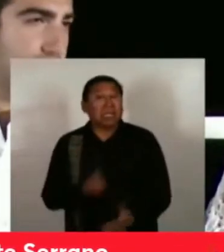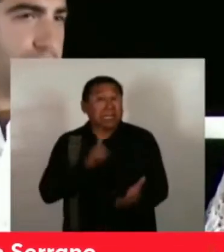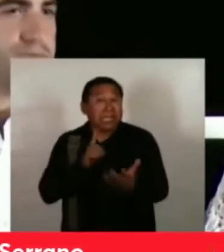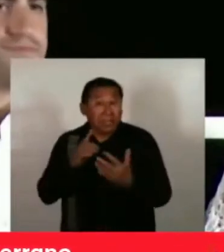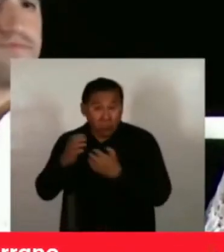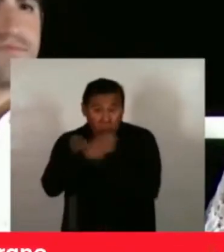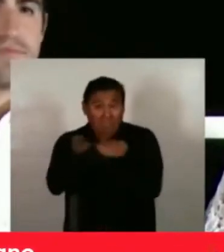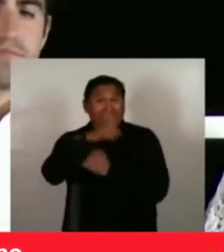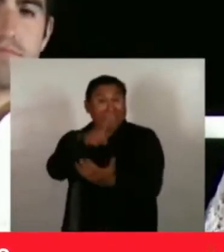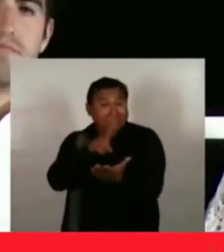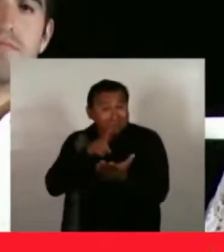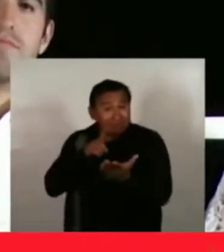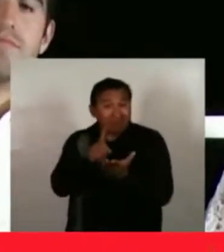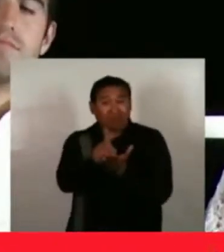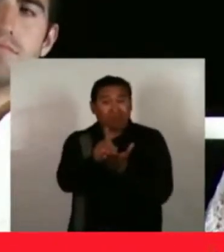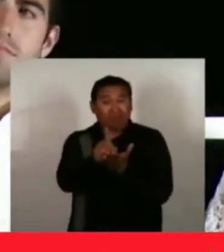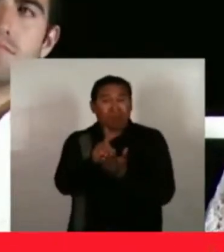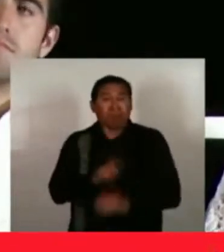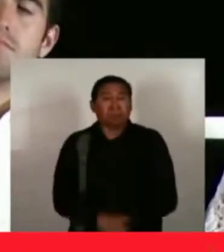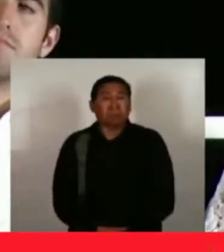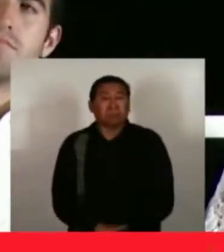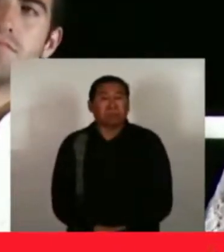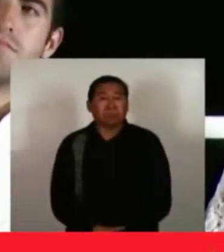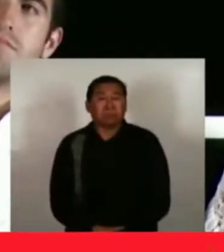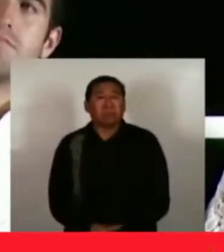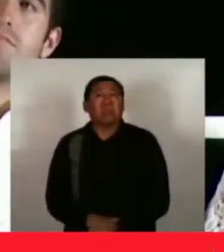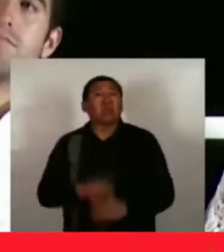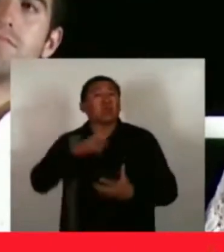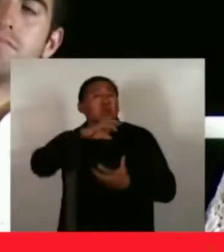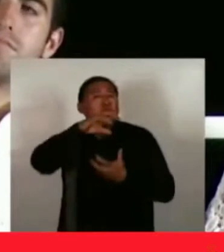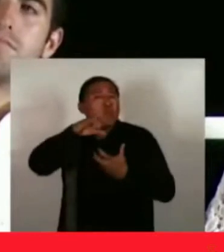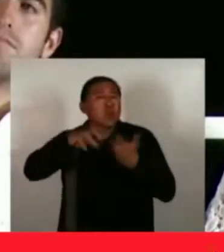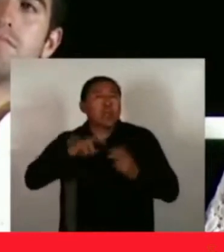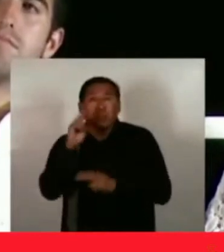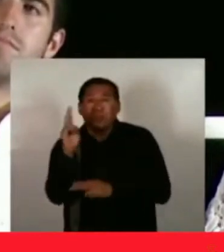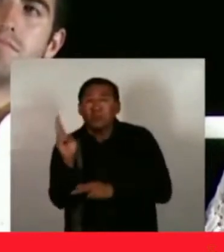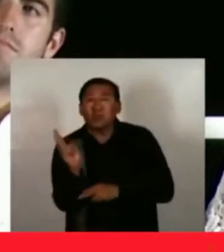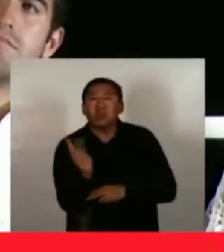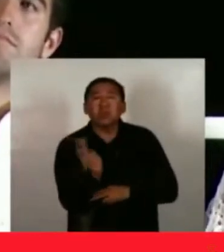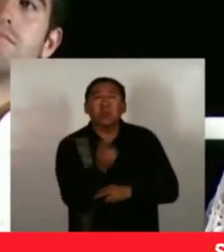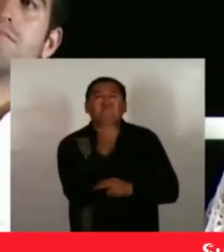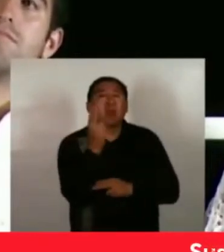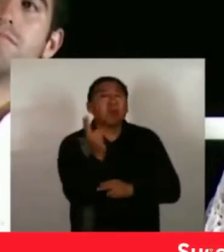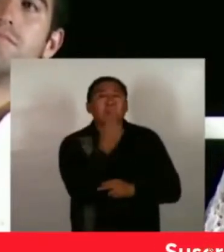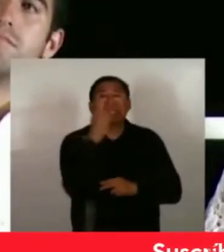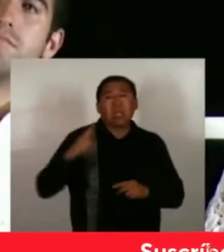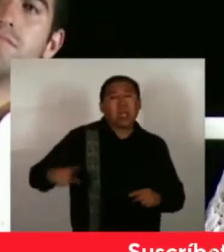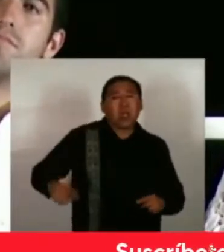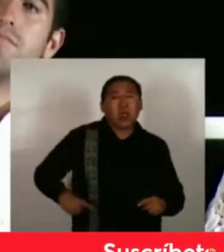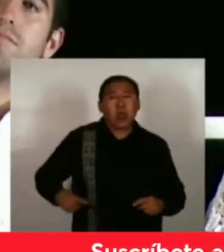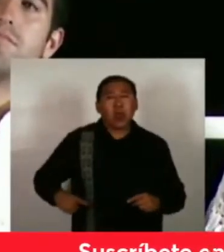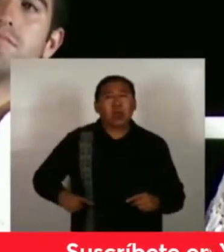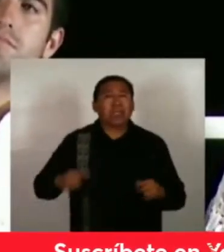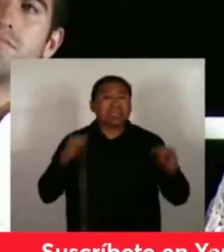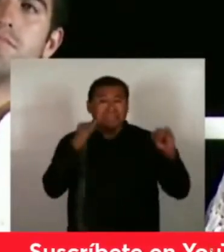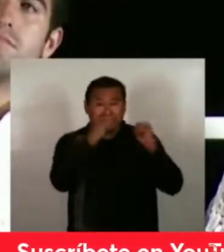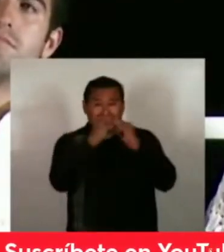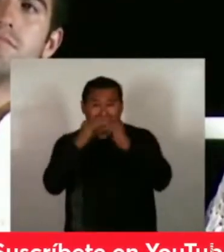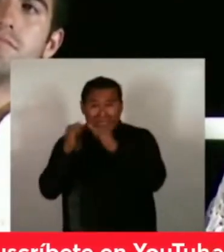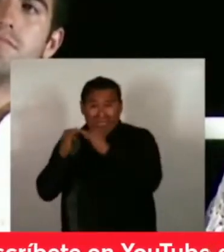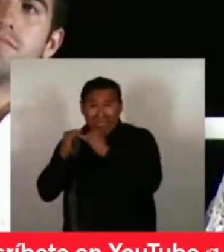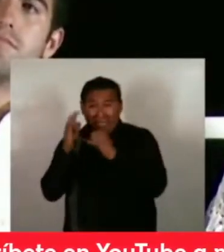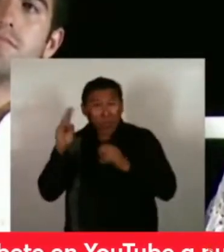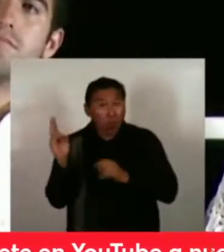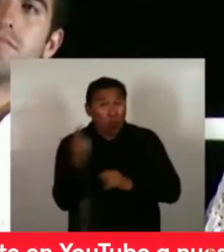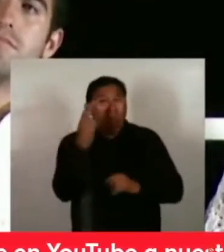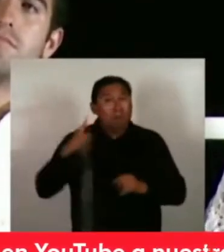derecho. Por eso vamos a hacer todas las universidades públicas e institutos de educación